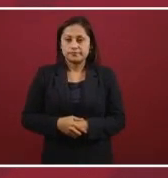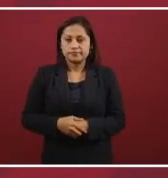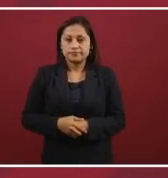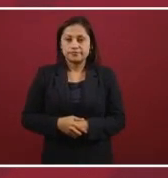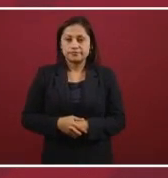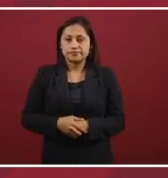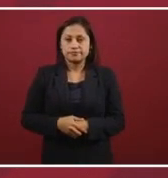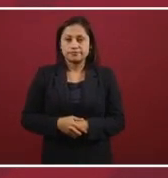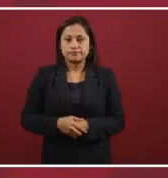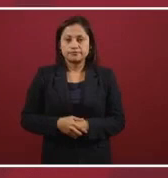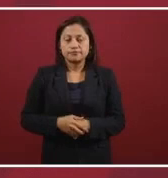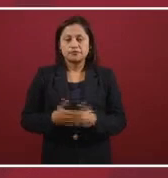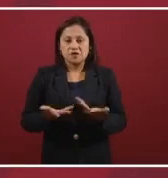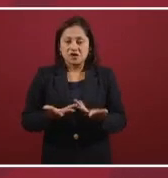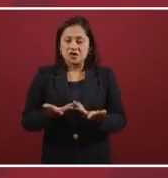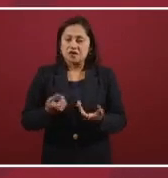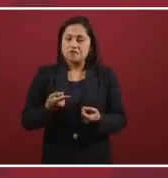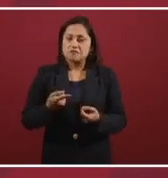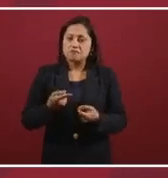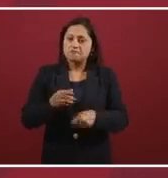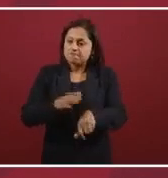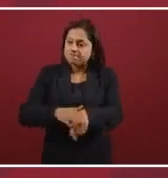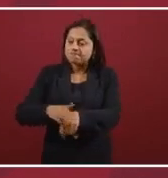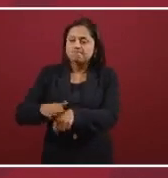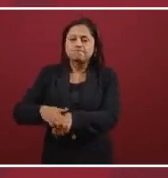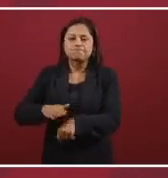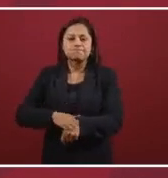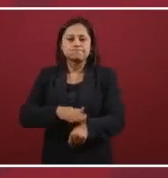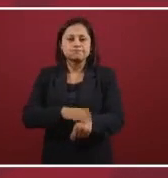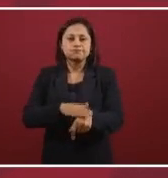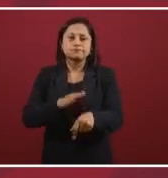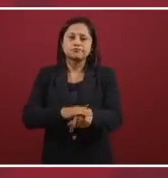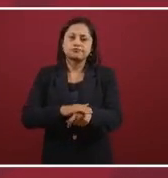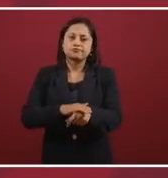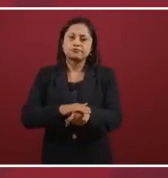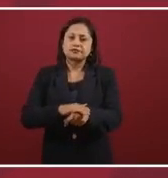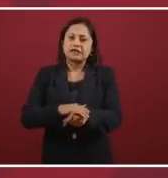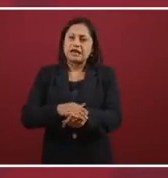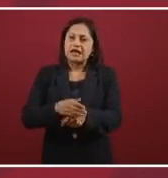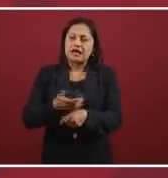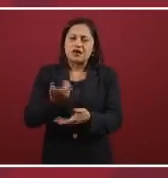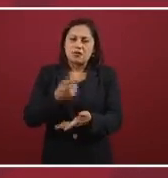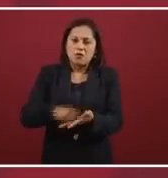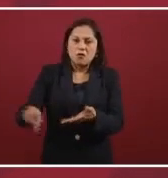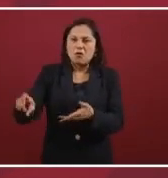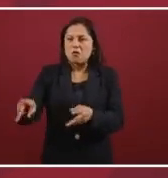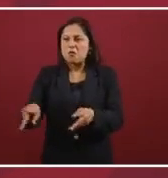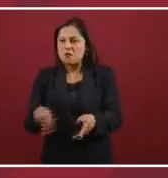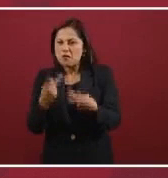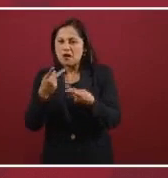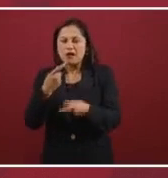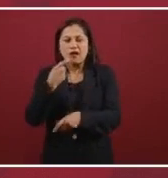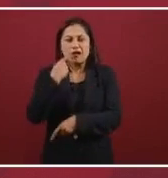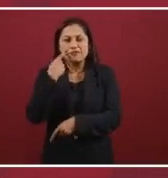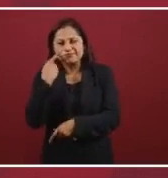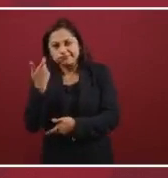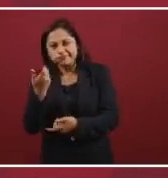evitar que siga creciendo el consumo, las adicciones. Eso es